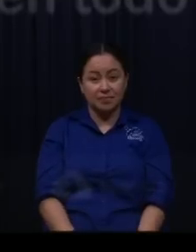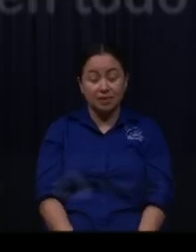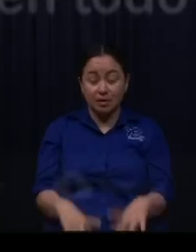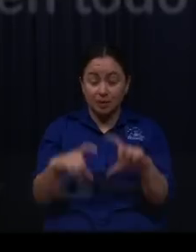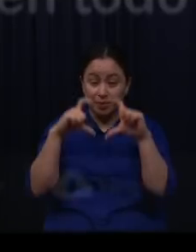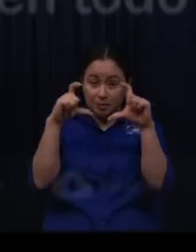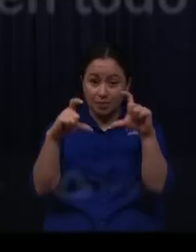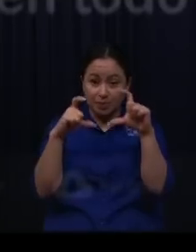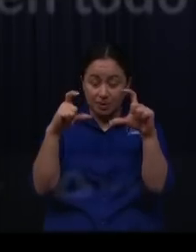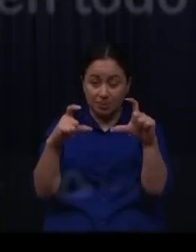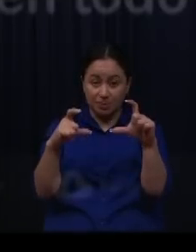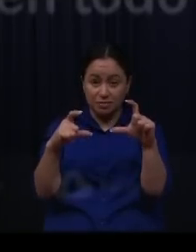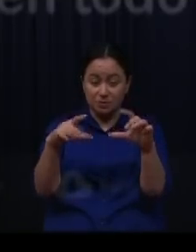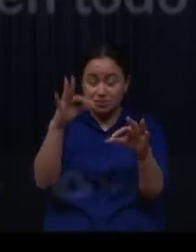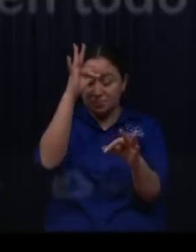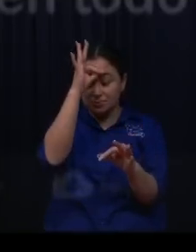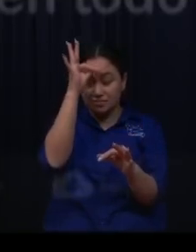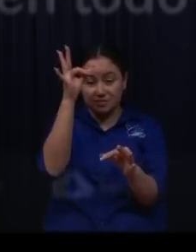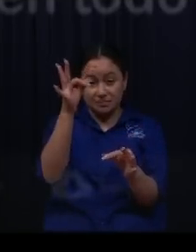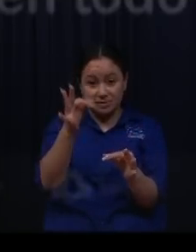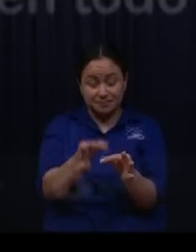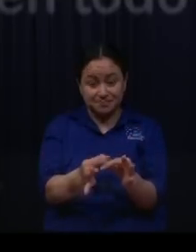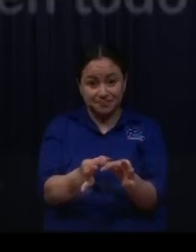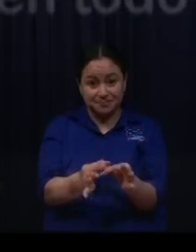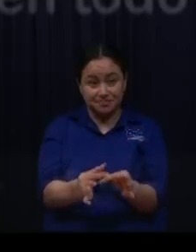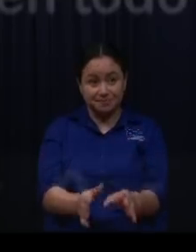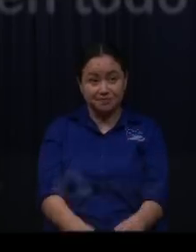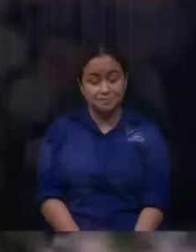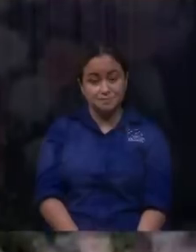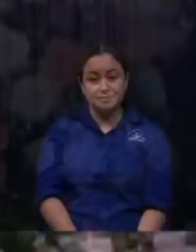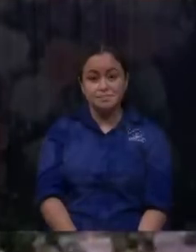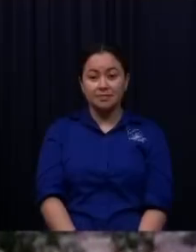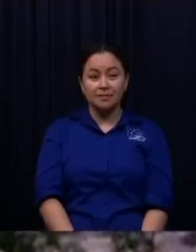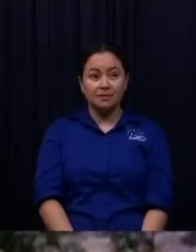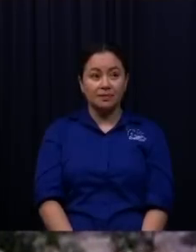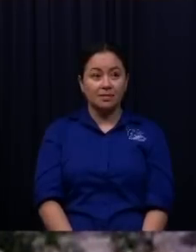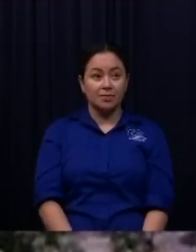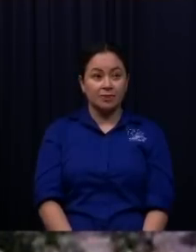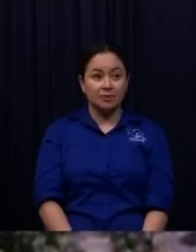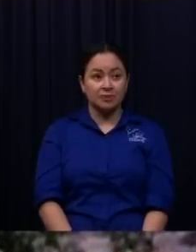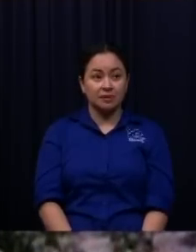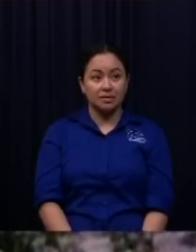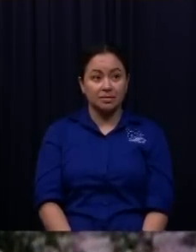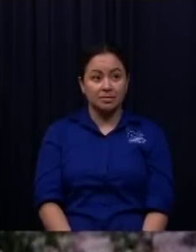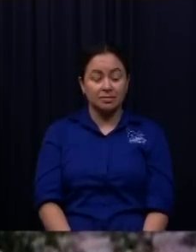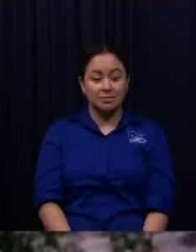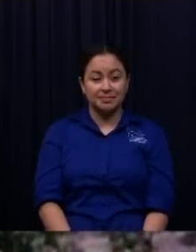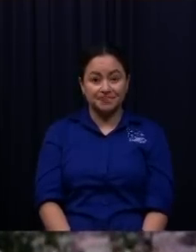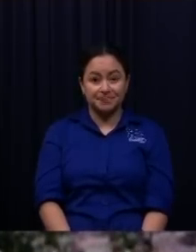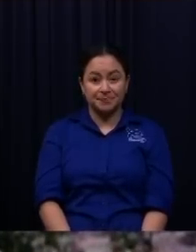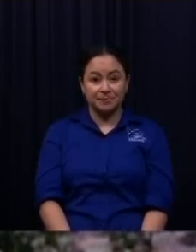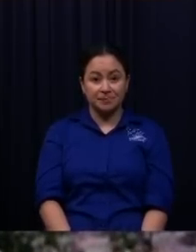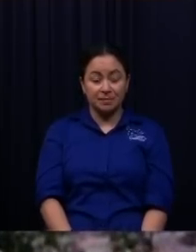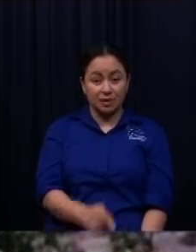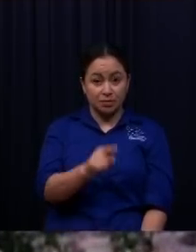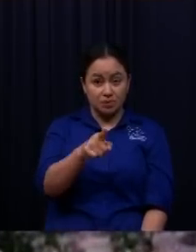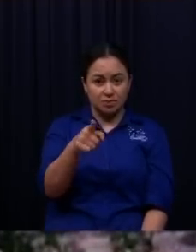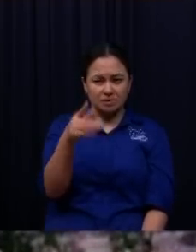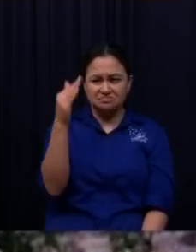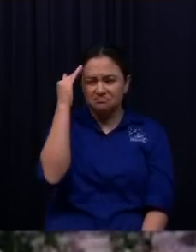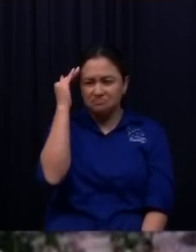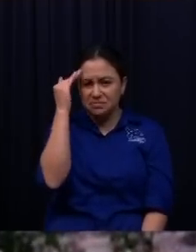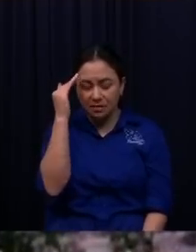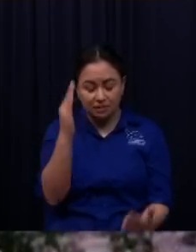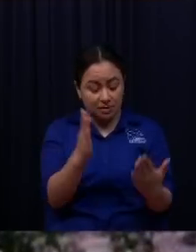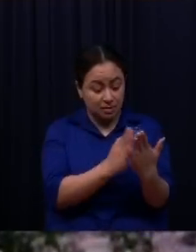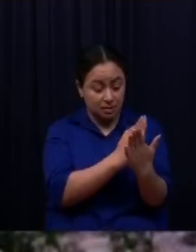Para usted, con su conocimiento bíblico que tiene y que debe de tener, porque usted oye mensajes constantemente y debe tener